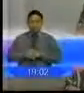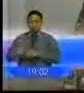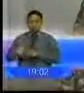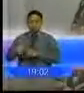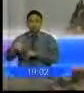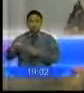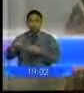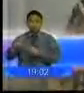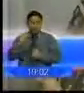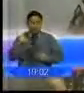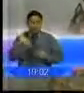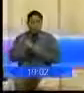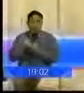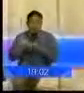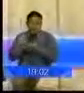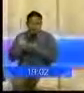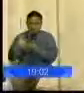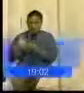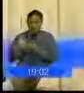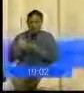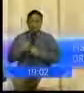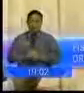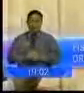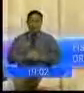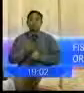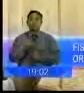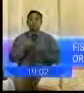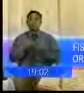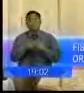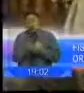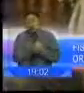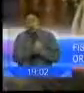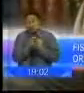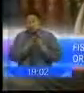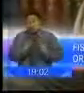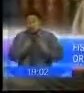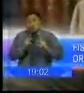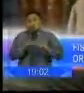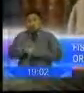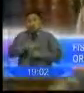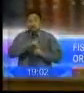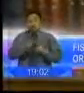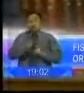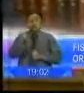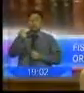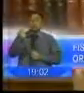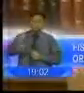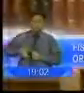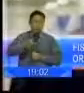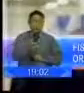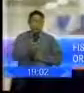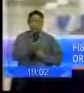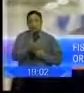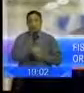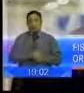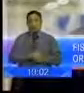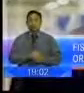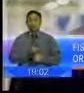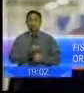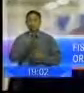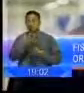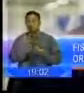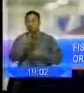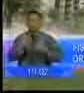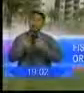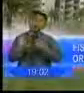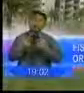una cooperación eficaz. Por lo pronto señalan que hay que aprovechar la oportunidad de recuperar el dinero producto de la corrupción y no estancarse en